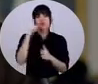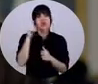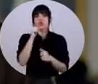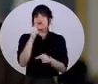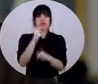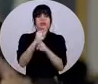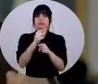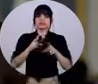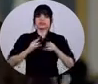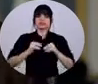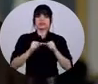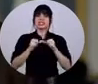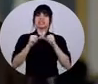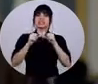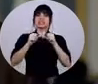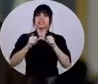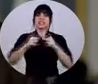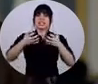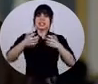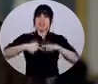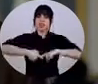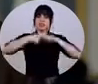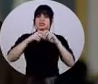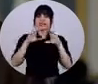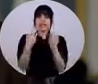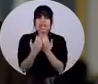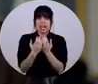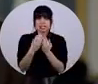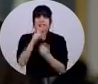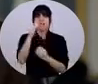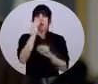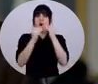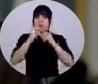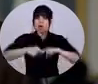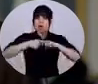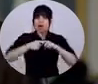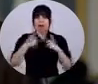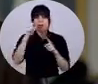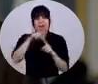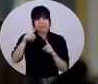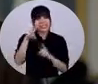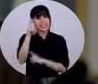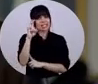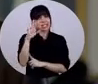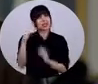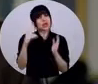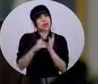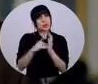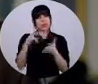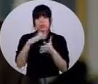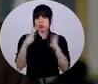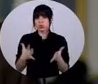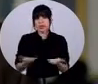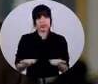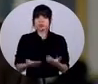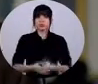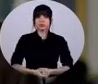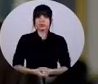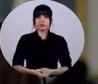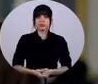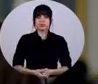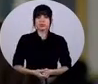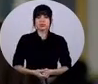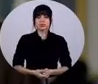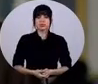riesgo el pago del resto del sector público. Esto lo hemos explicado con absoluta transparencia a la dirigencia magisterial y